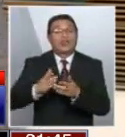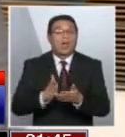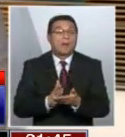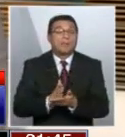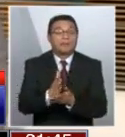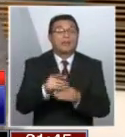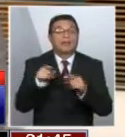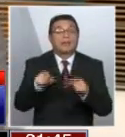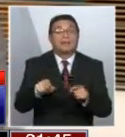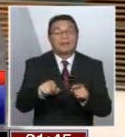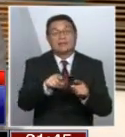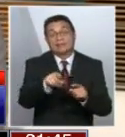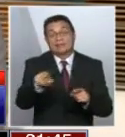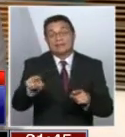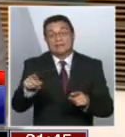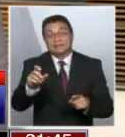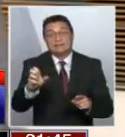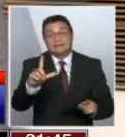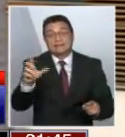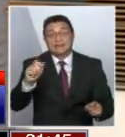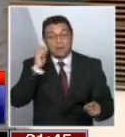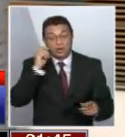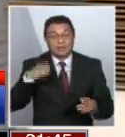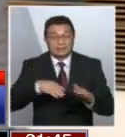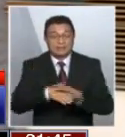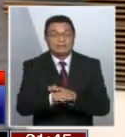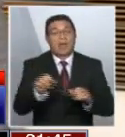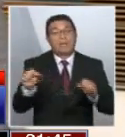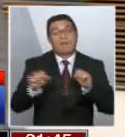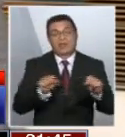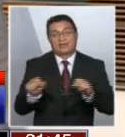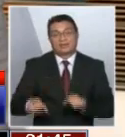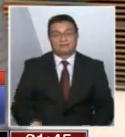en el minuto en que ellas llegan a la política.